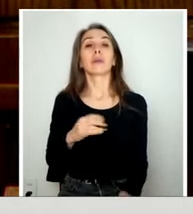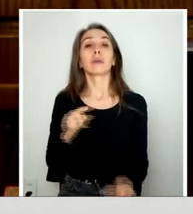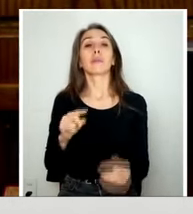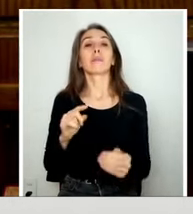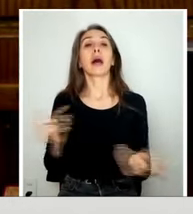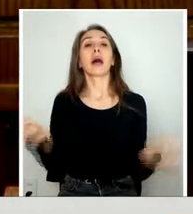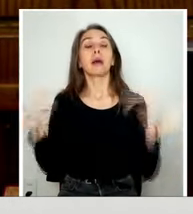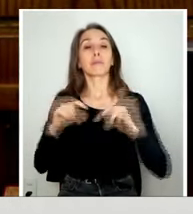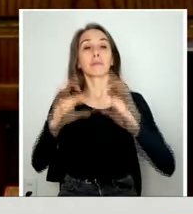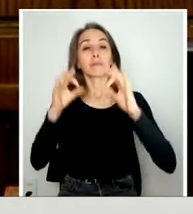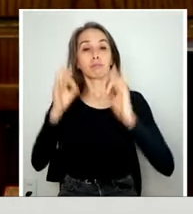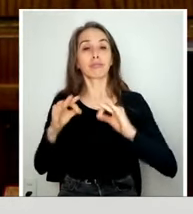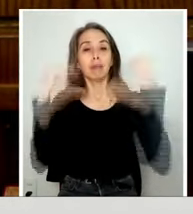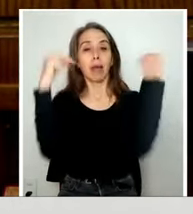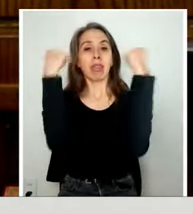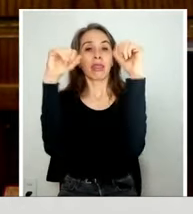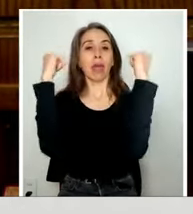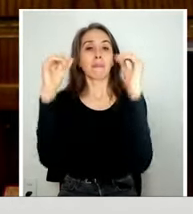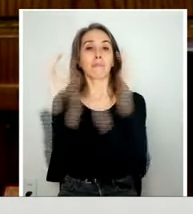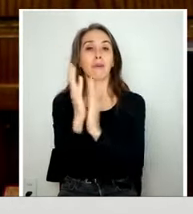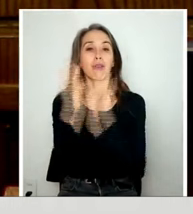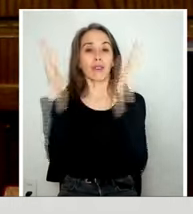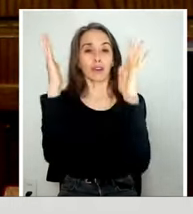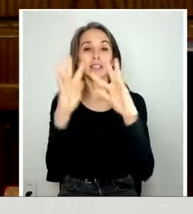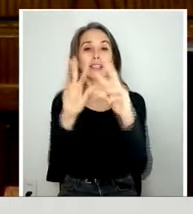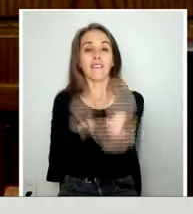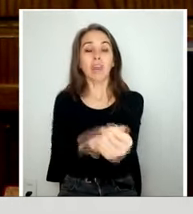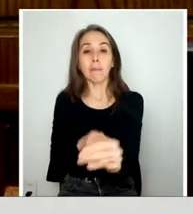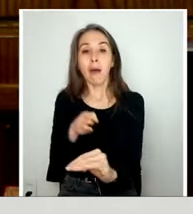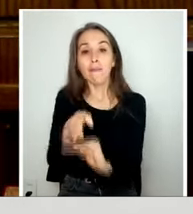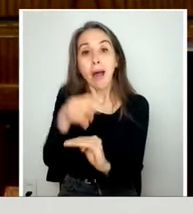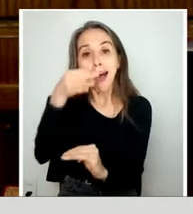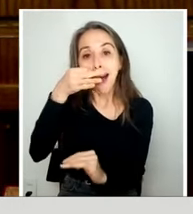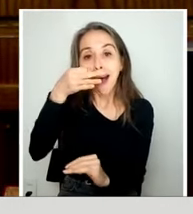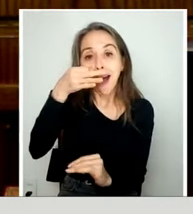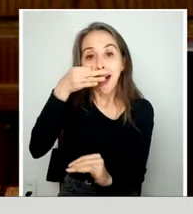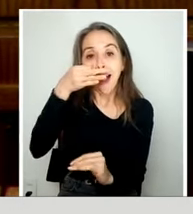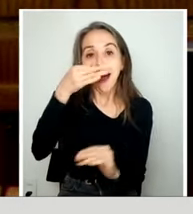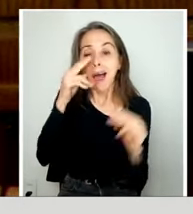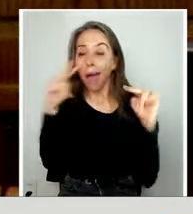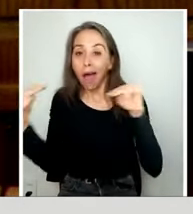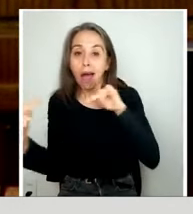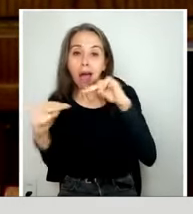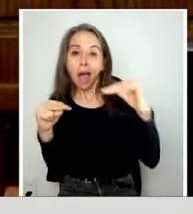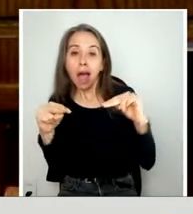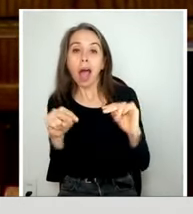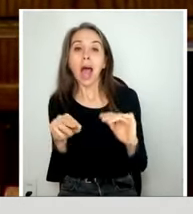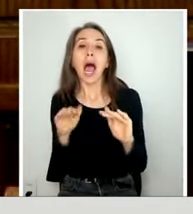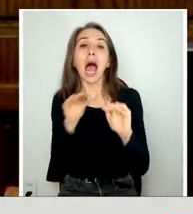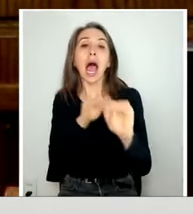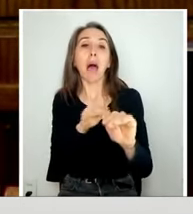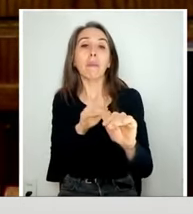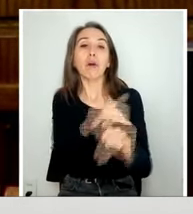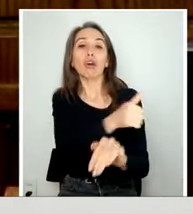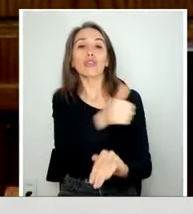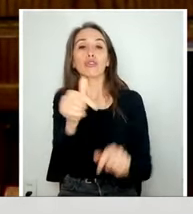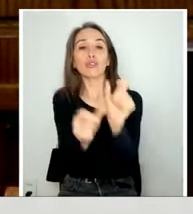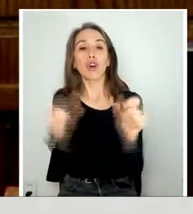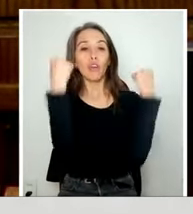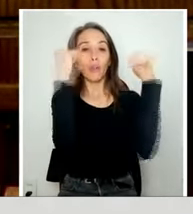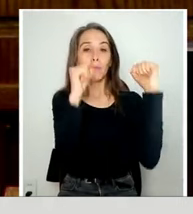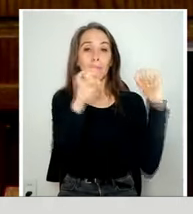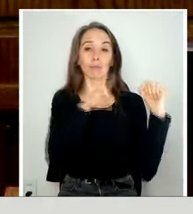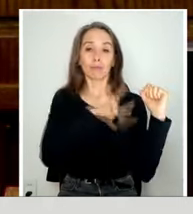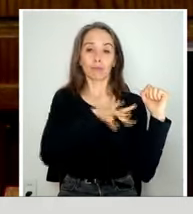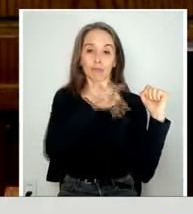corresponde que las familias pueden ir como espectadores y apoyar a todos los deportistas nacionales que